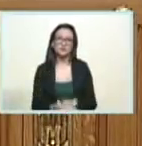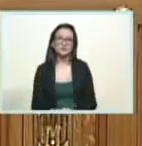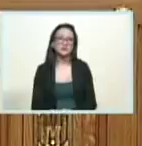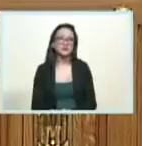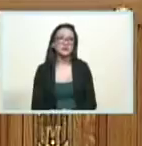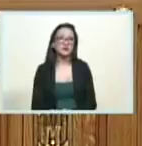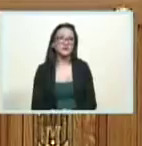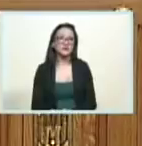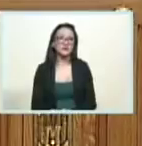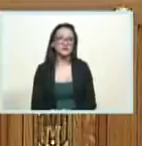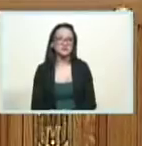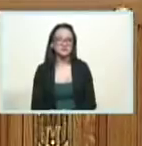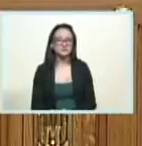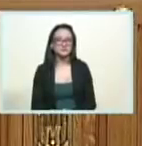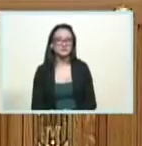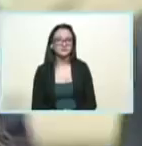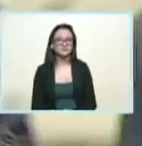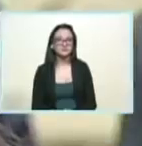En eso soy dogmático.